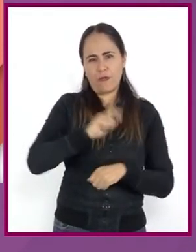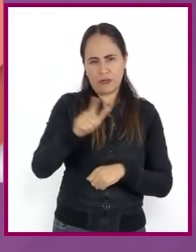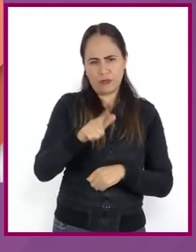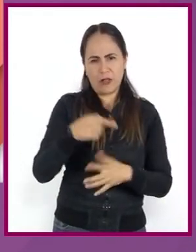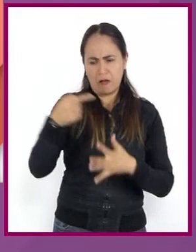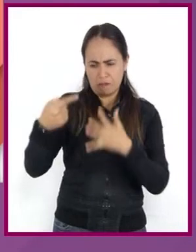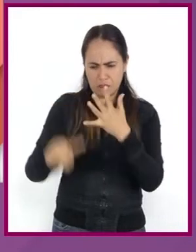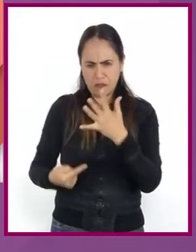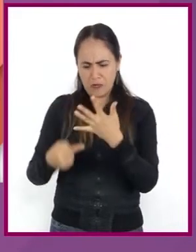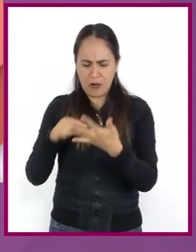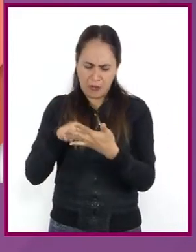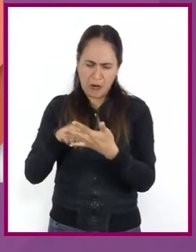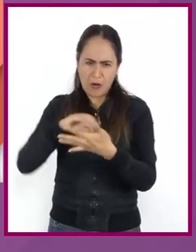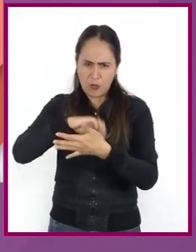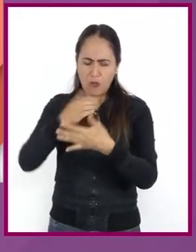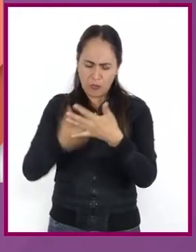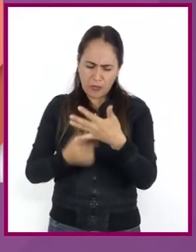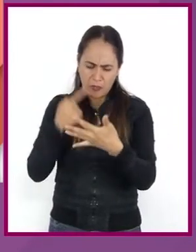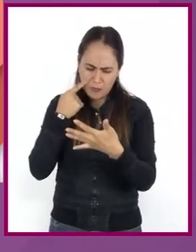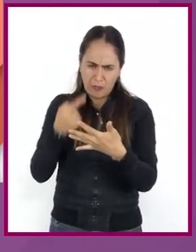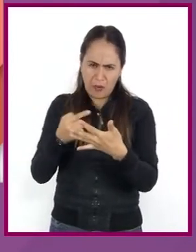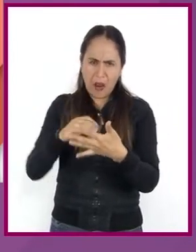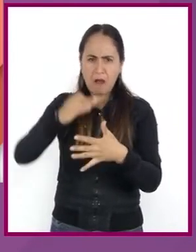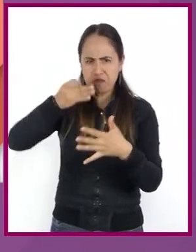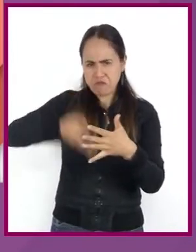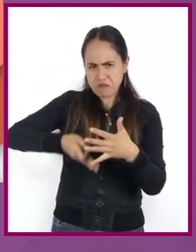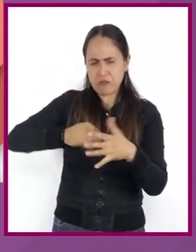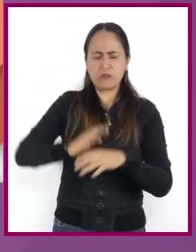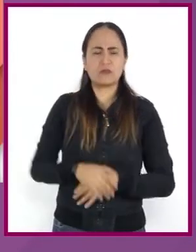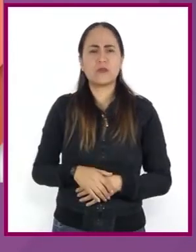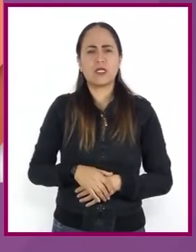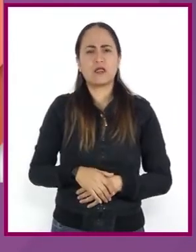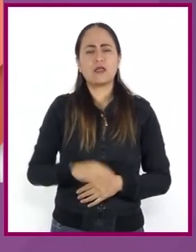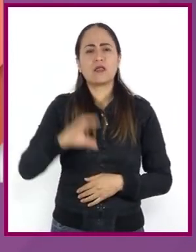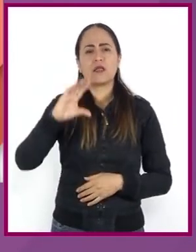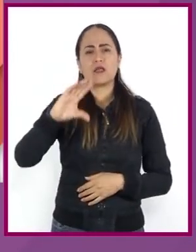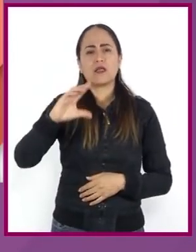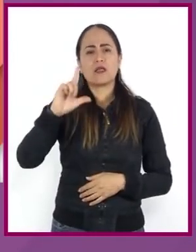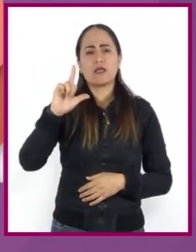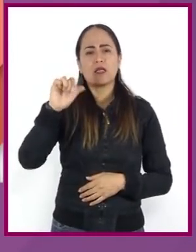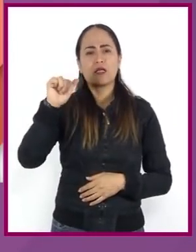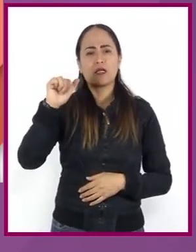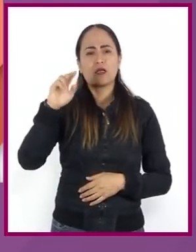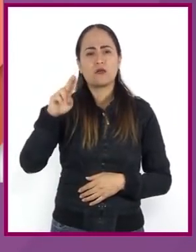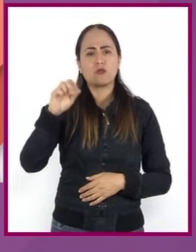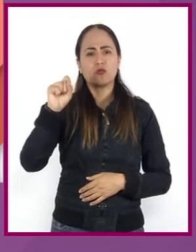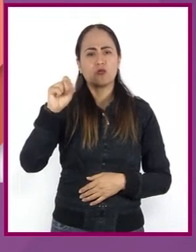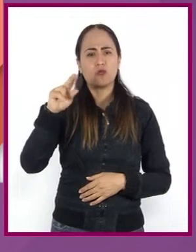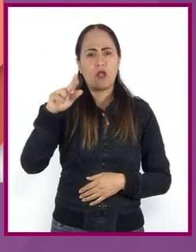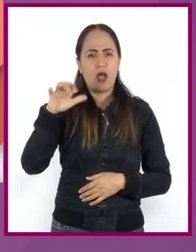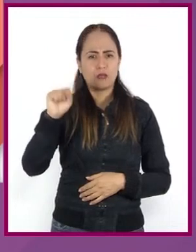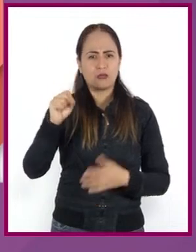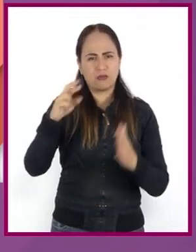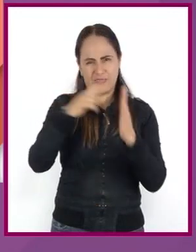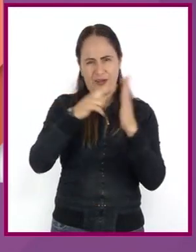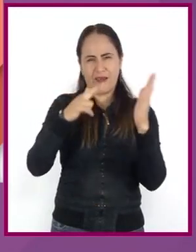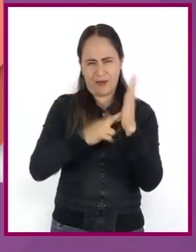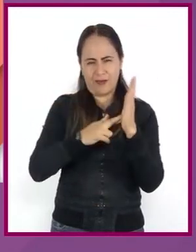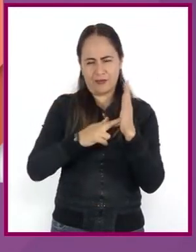lo que el contrato del empleador dispone, cláusulas, limitaciones o candados. Por otro